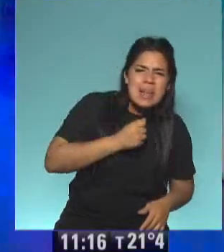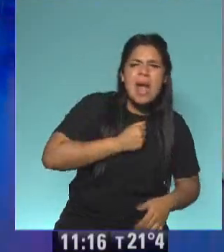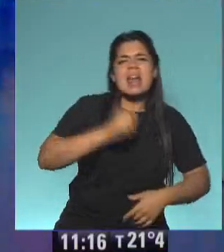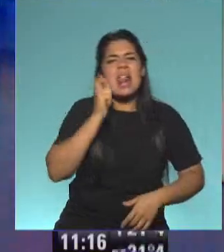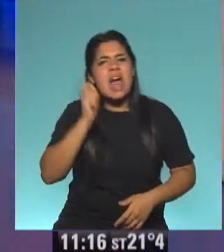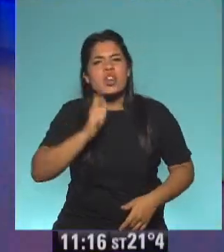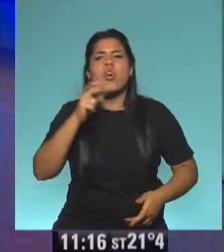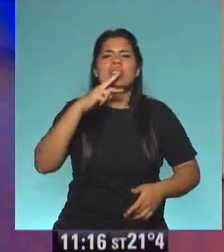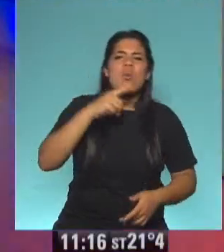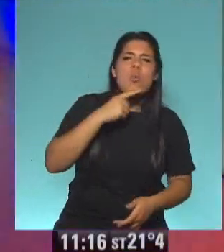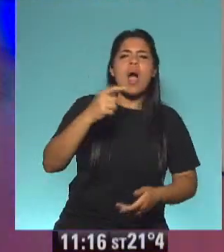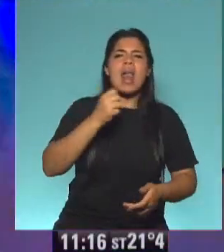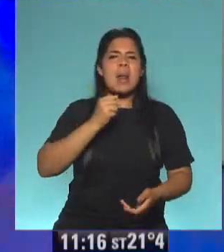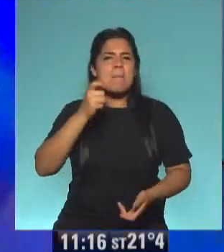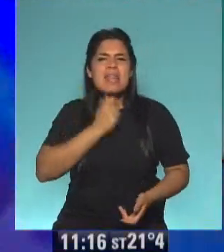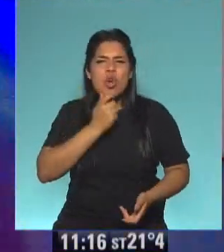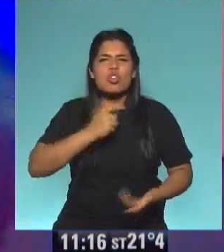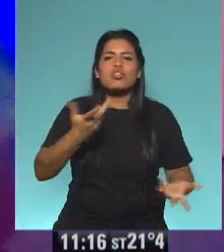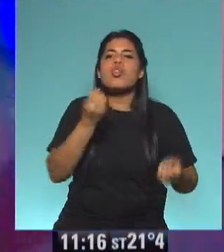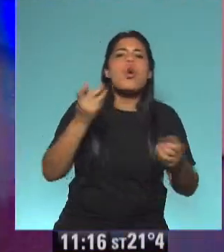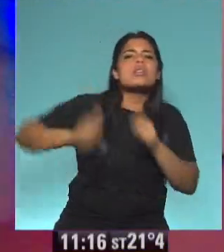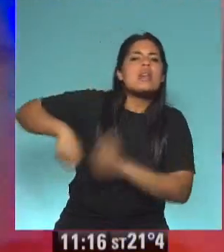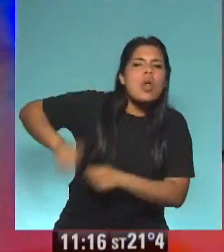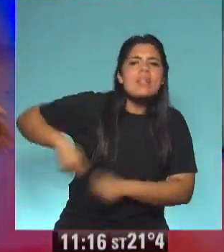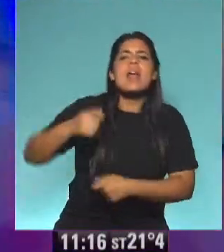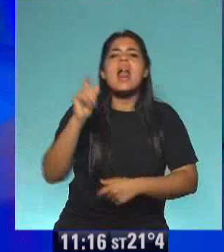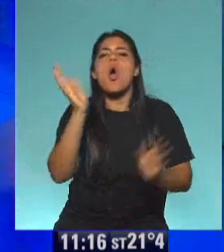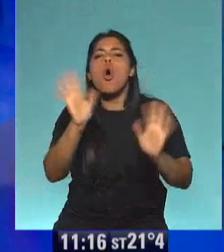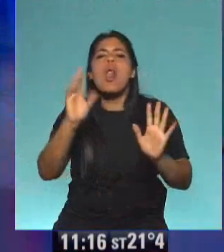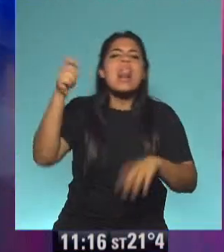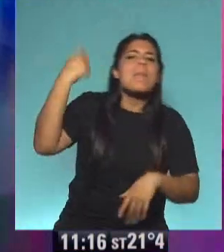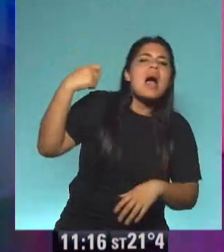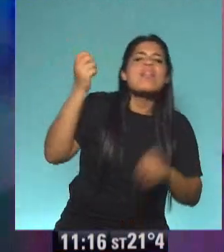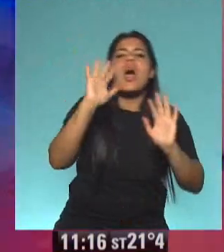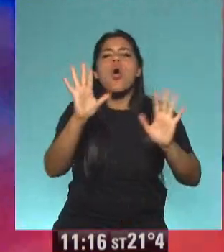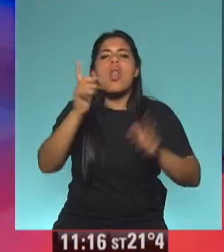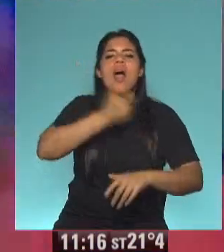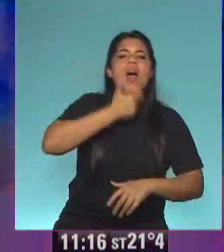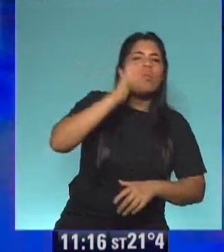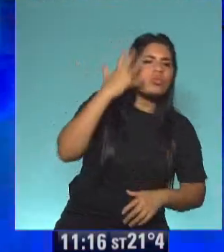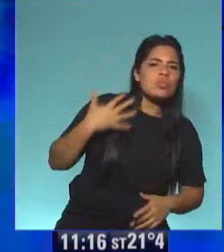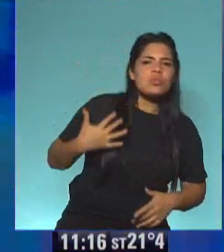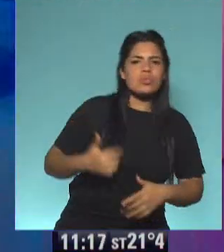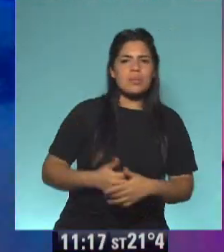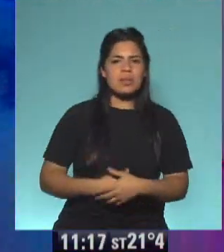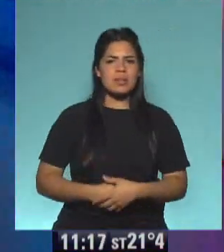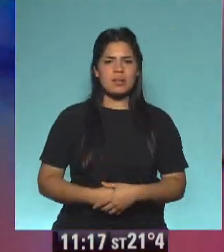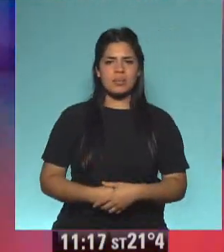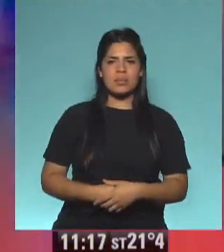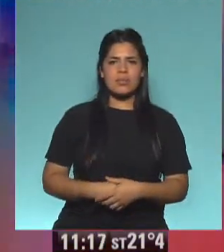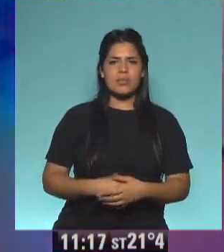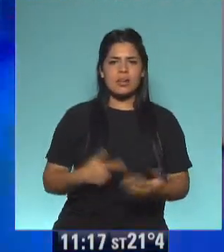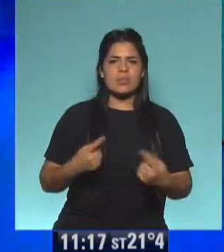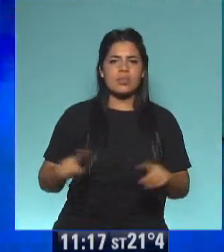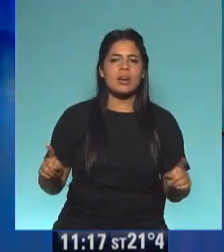San Juan, de Mendoza? ¿Cómo está la gente de Santiago del Estero? ¿Cómo está la gente de La Pampa? ¡Hola, La Pampa! ¡Hola! ¿Cómo estás, Agustina? Muy bien. ¿Cómo estás vos, Mau? Muy bien. Acá